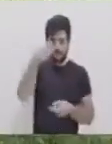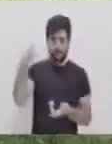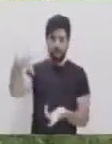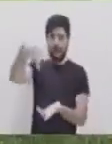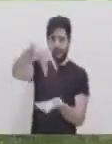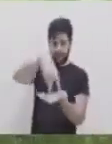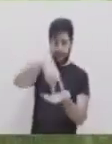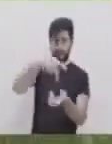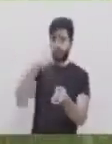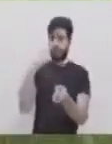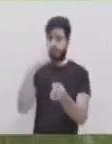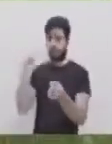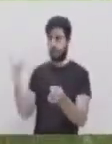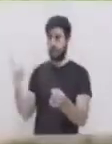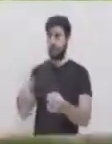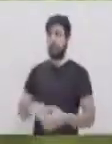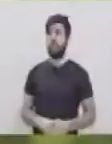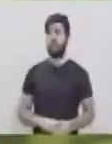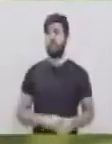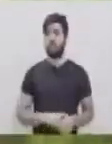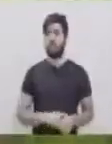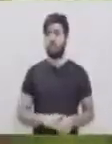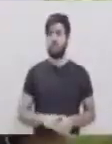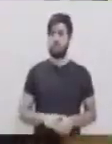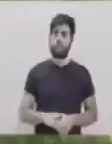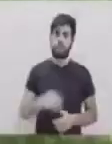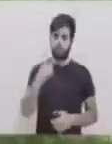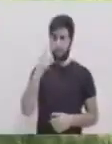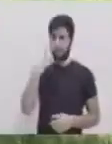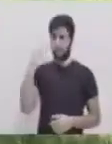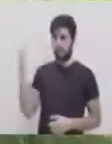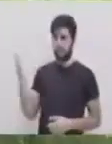Entonces, acá, acá. Vamos al inicio.